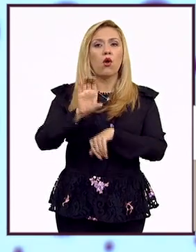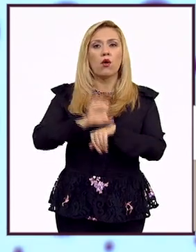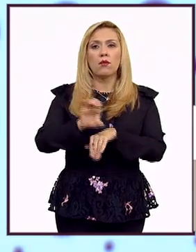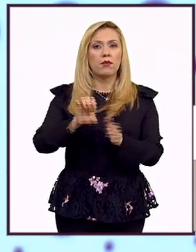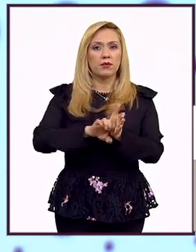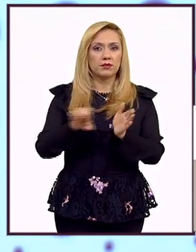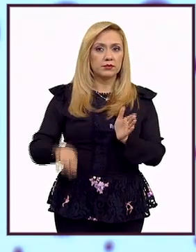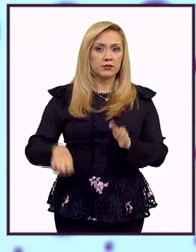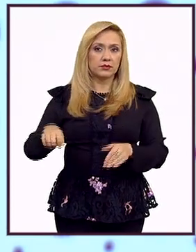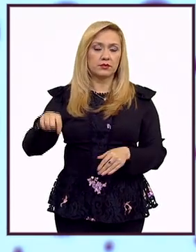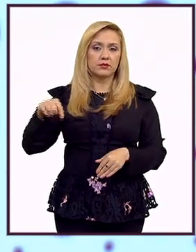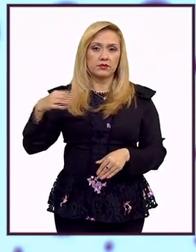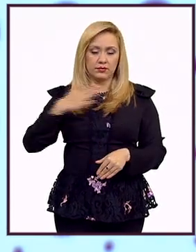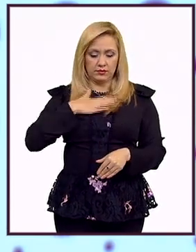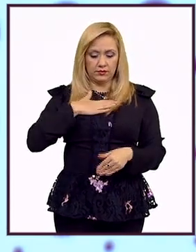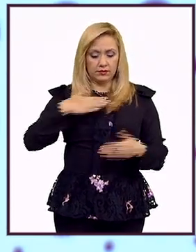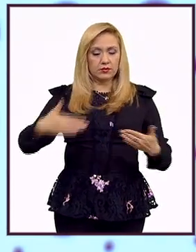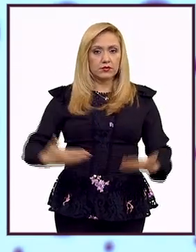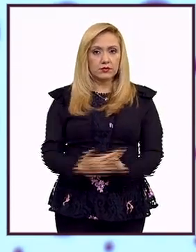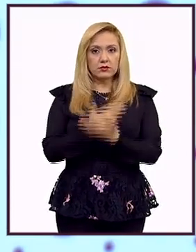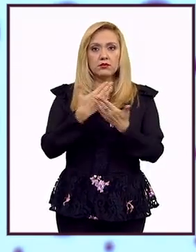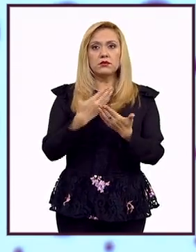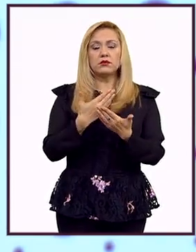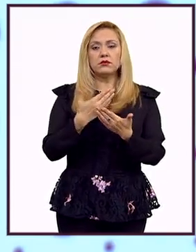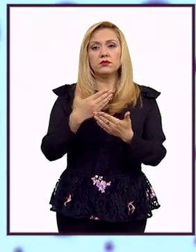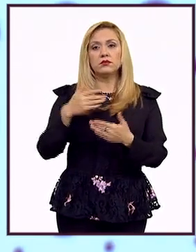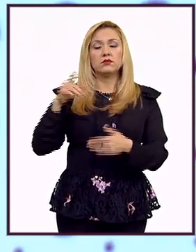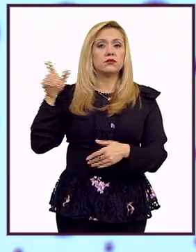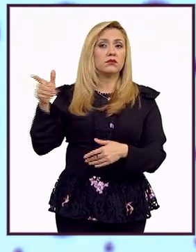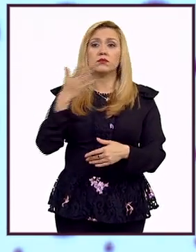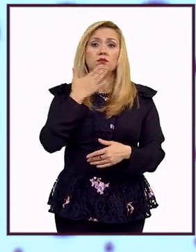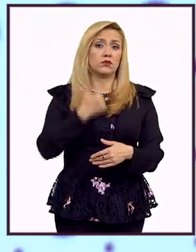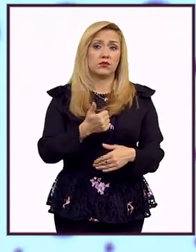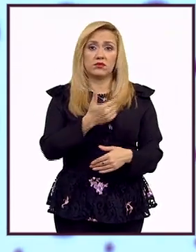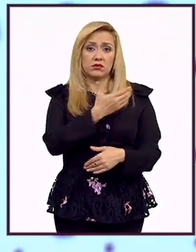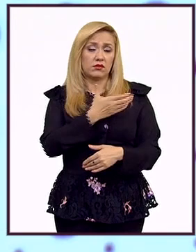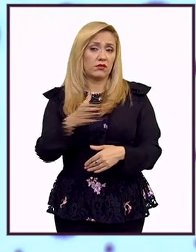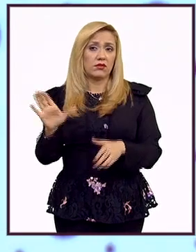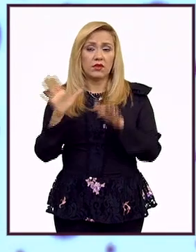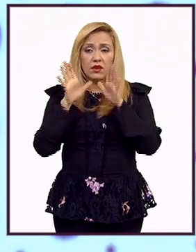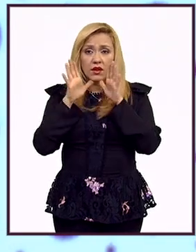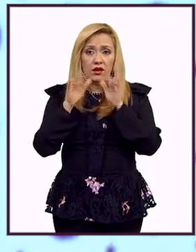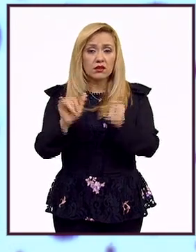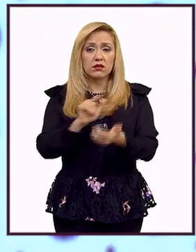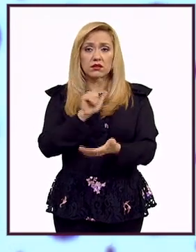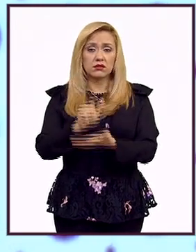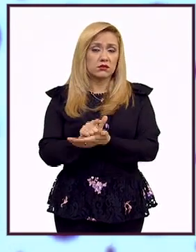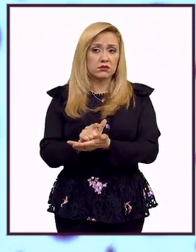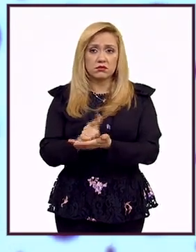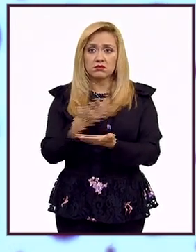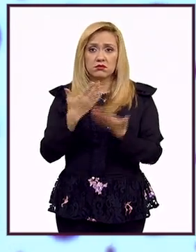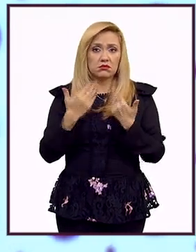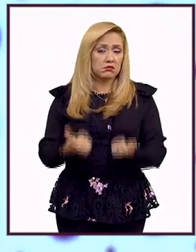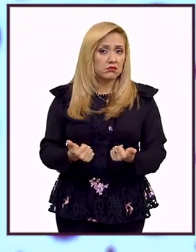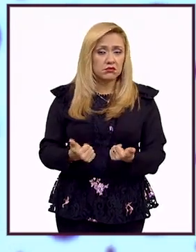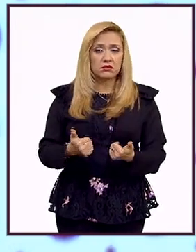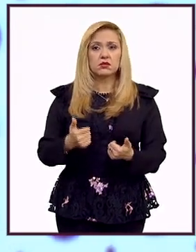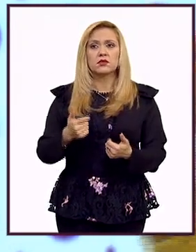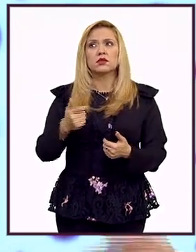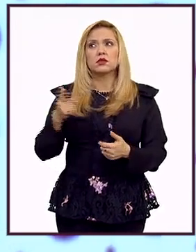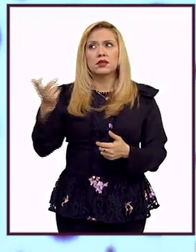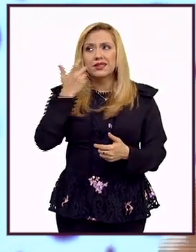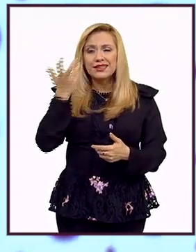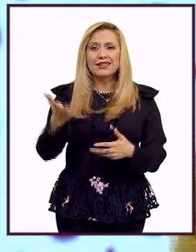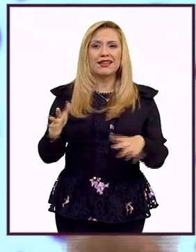ejemplo, que es el país del que yo soy, es un país que no tuvo reforma agraria. Hubo varios intentos de leyes